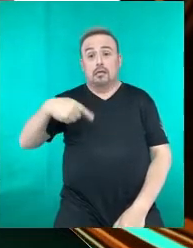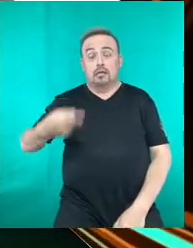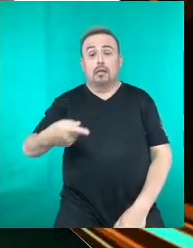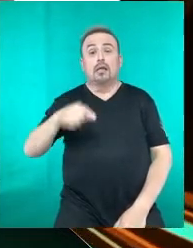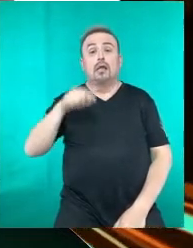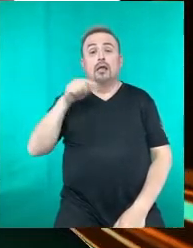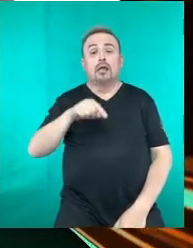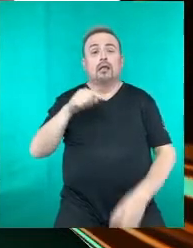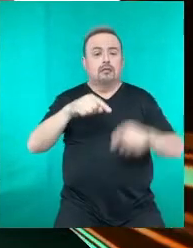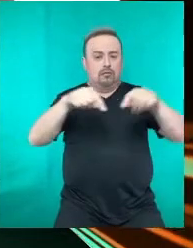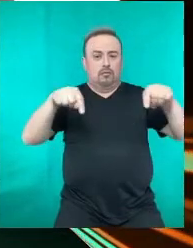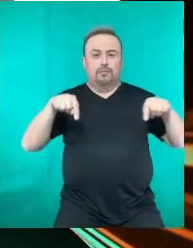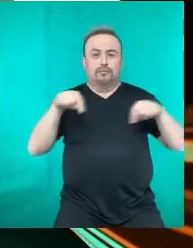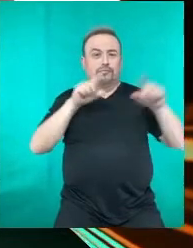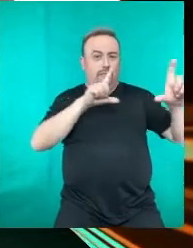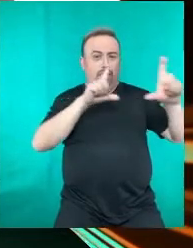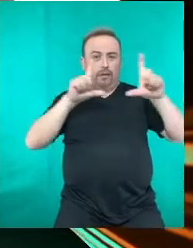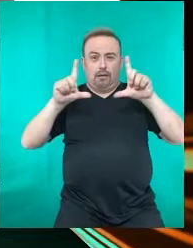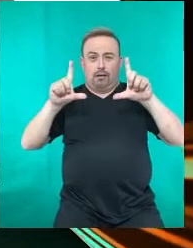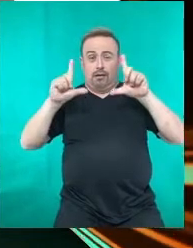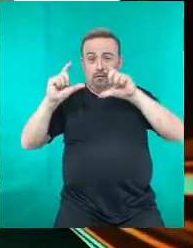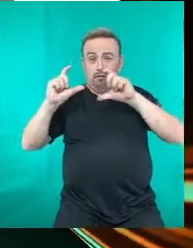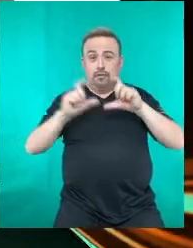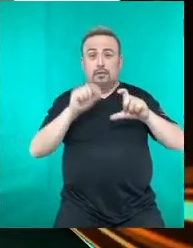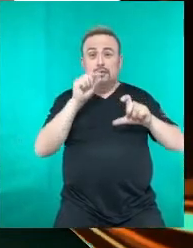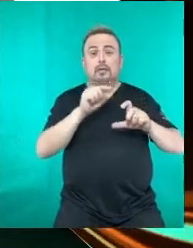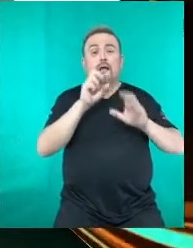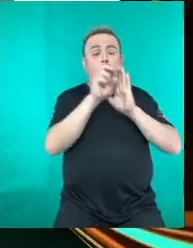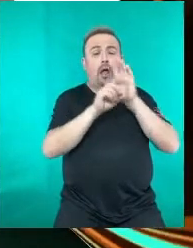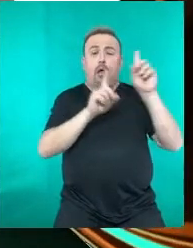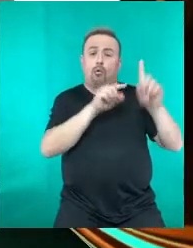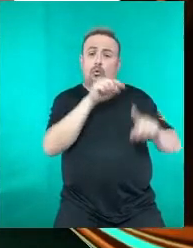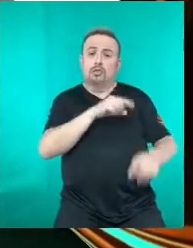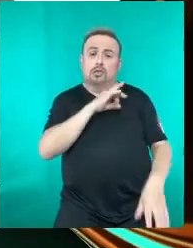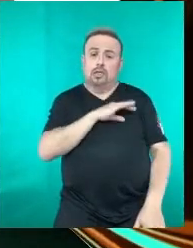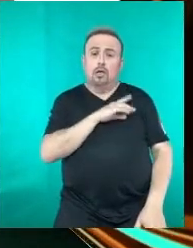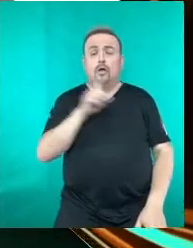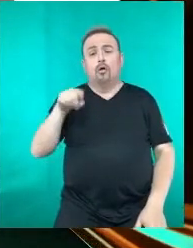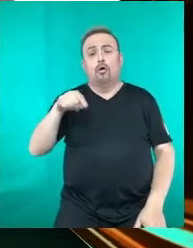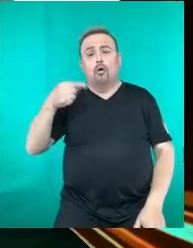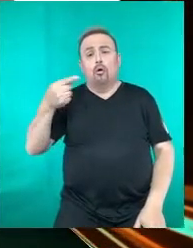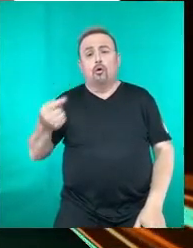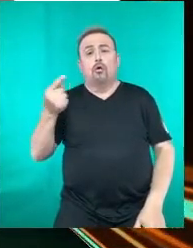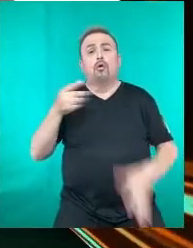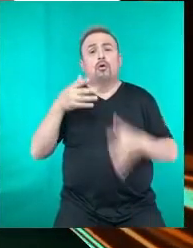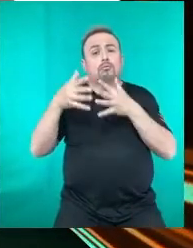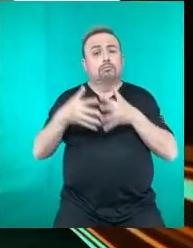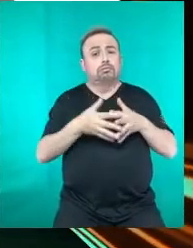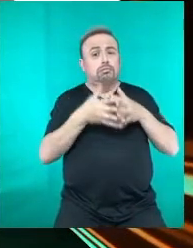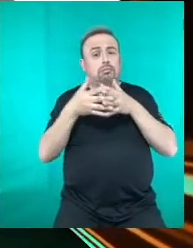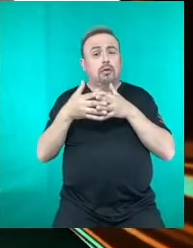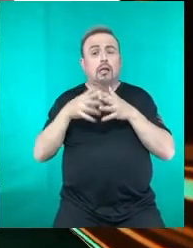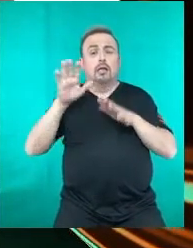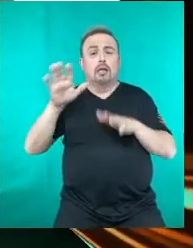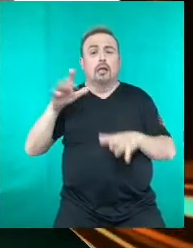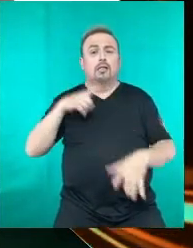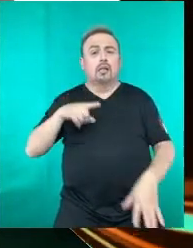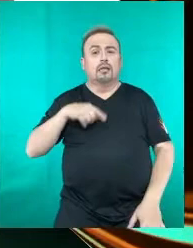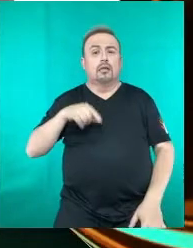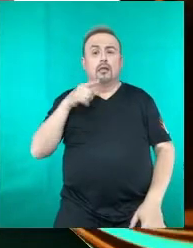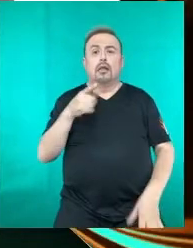son imágenes, algunos proyectos son en Chile, otros en Estados Unidos, de lo que es